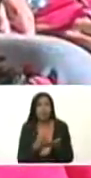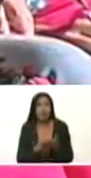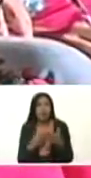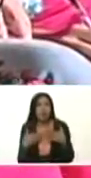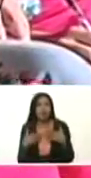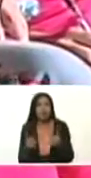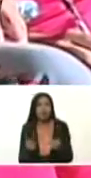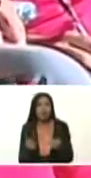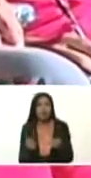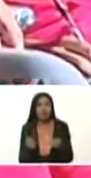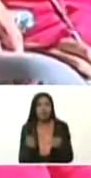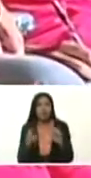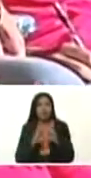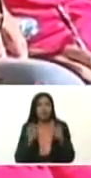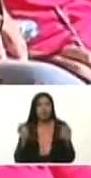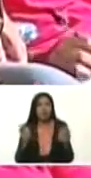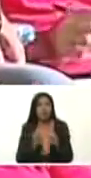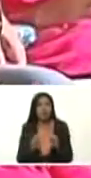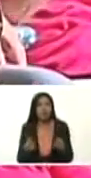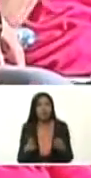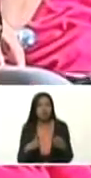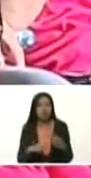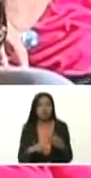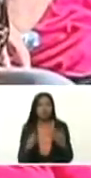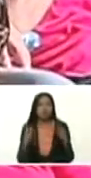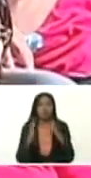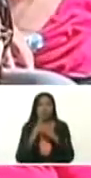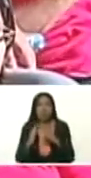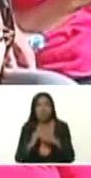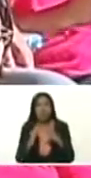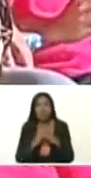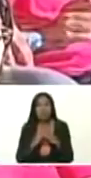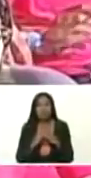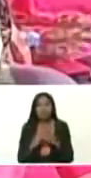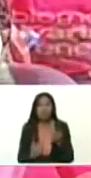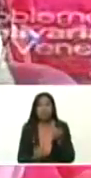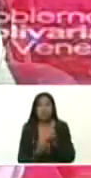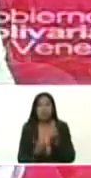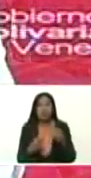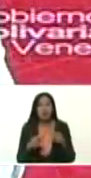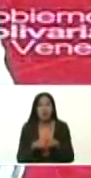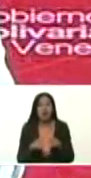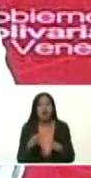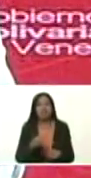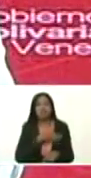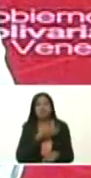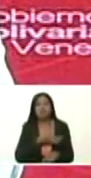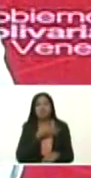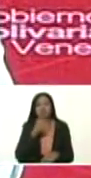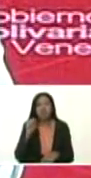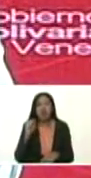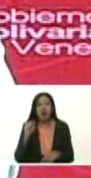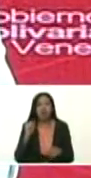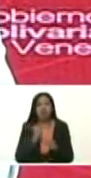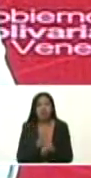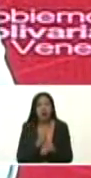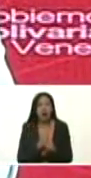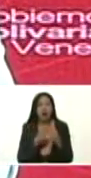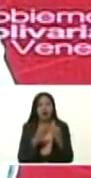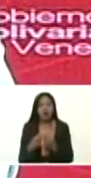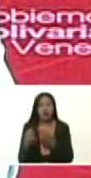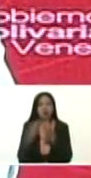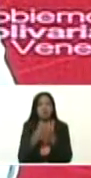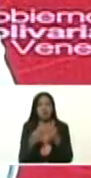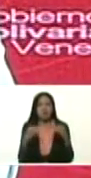salud, educación, vivienda y estabilidad sociolaboral, socioeconómico a